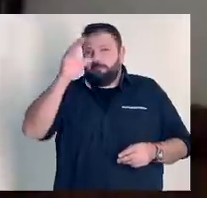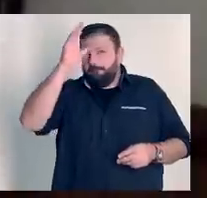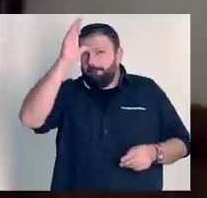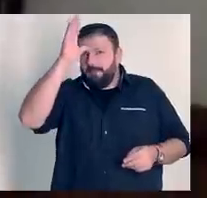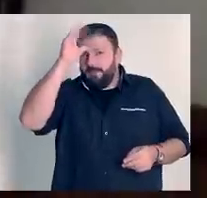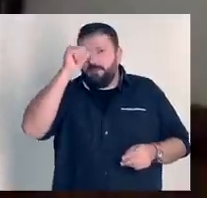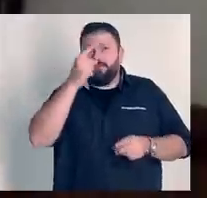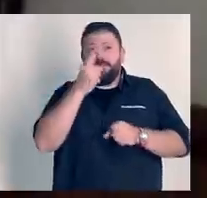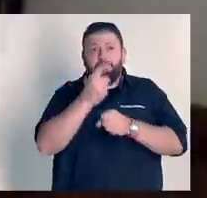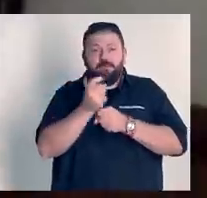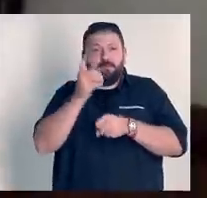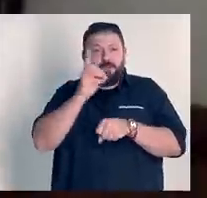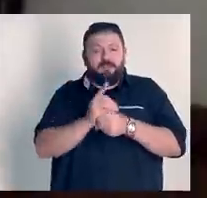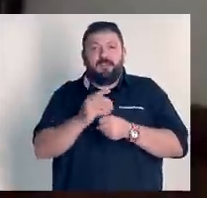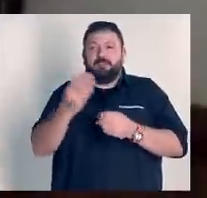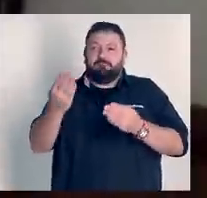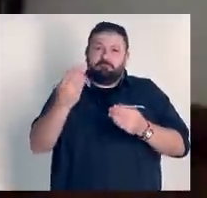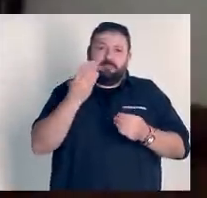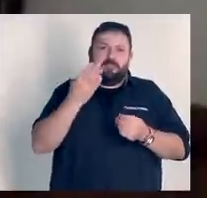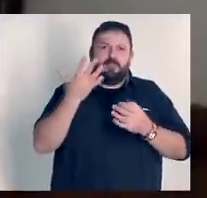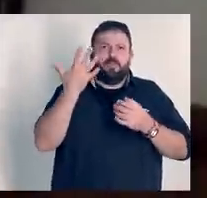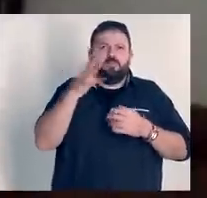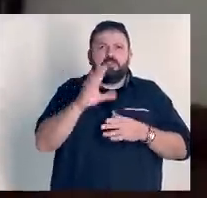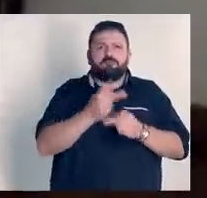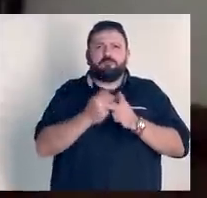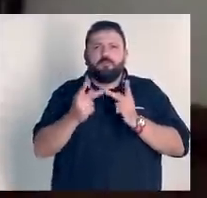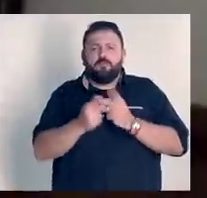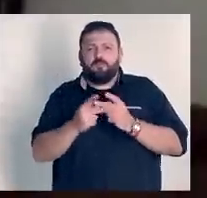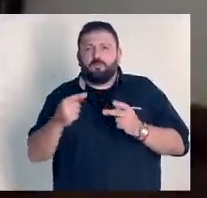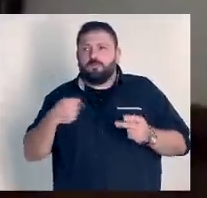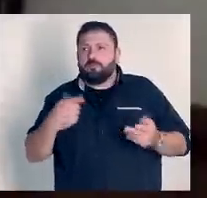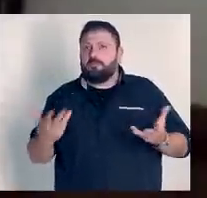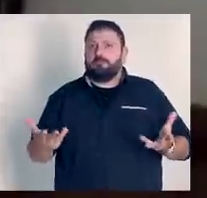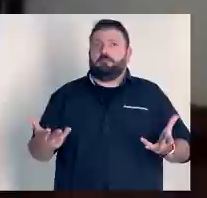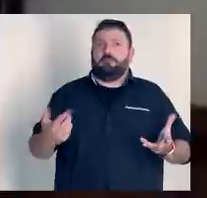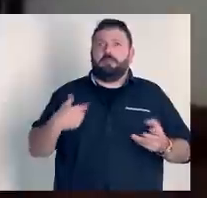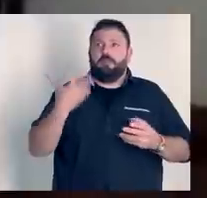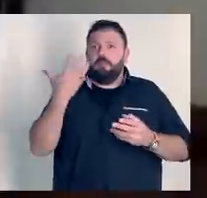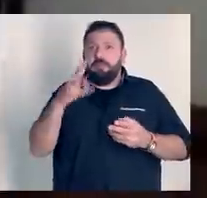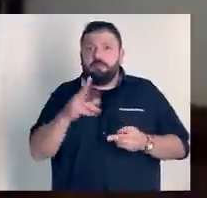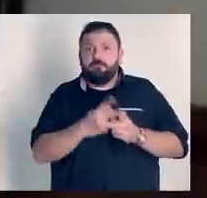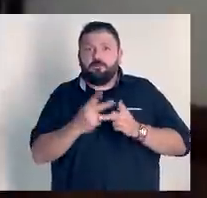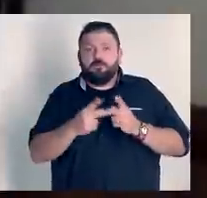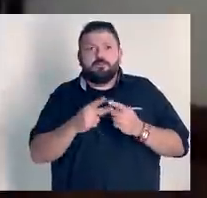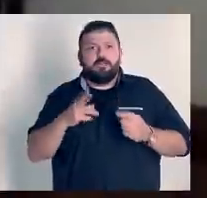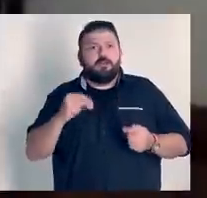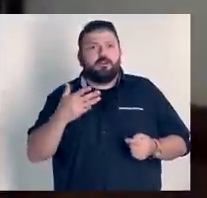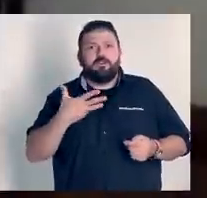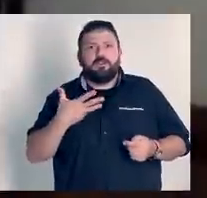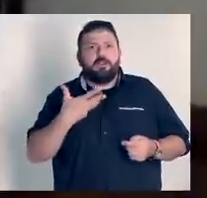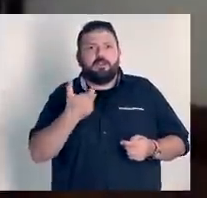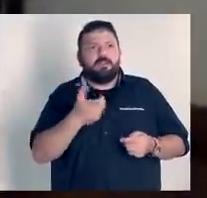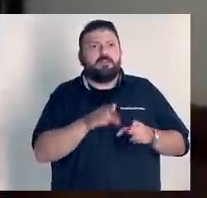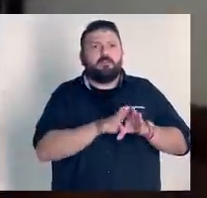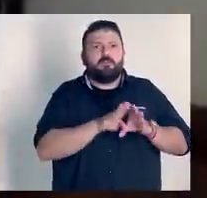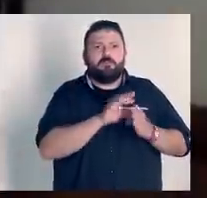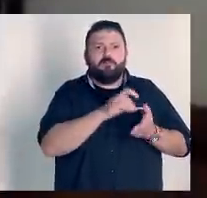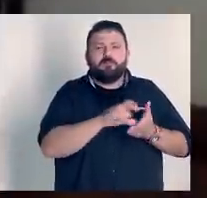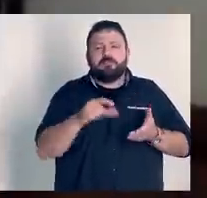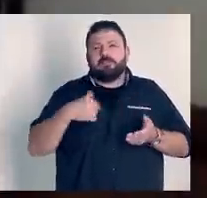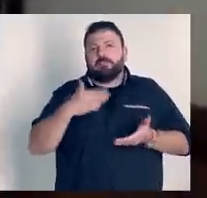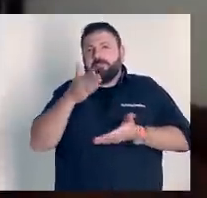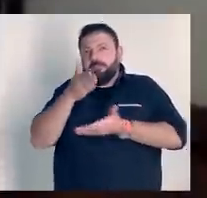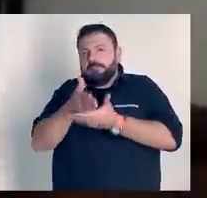que nos pidieron 10 productos, increíble, no teníamos ni siquiera para comprar un producto para poderlo surtir. Fui con mi mamá con